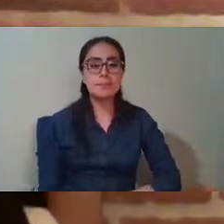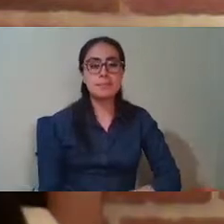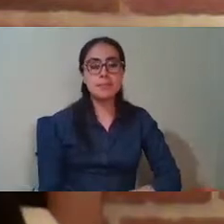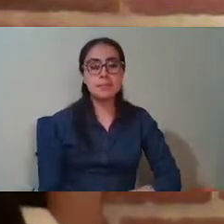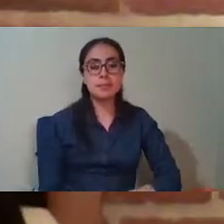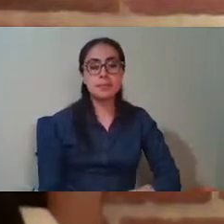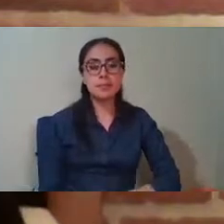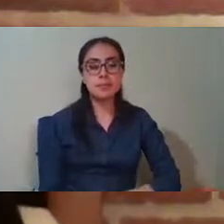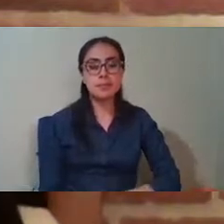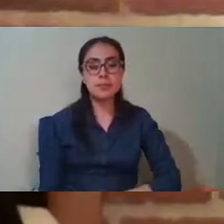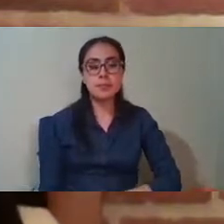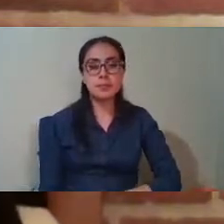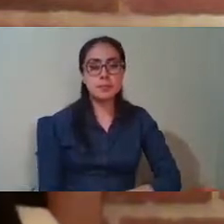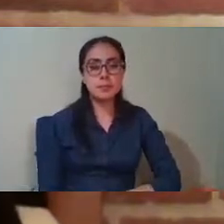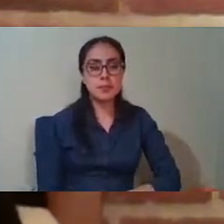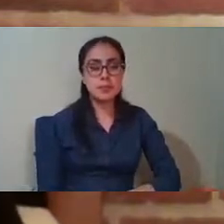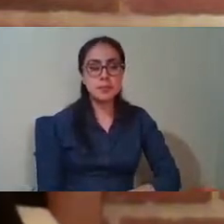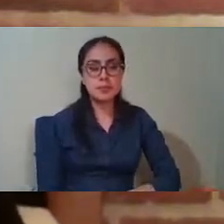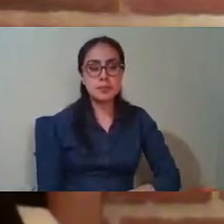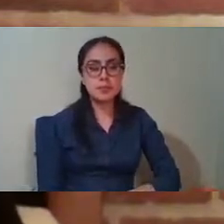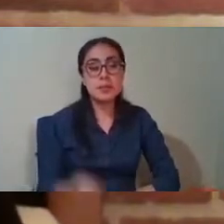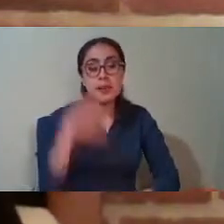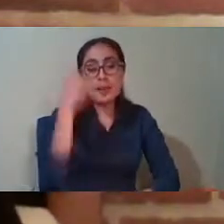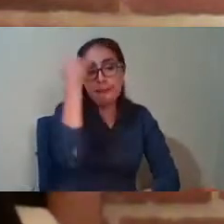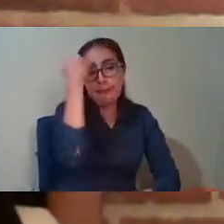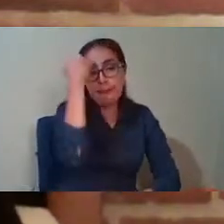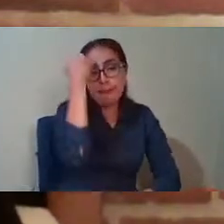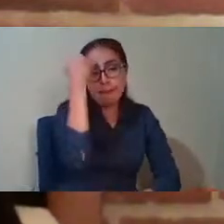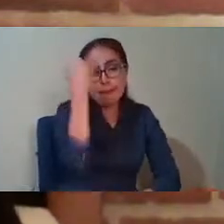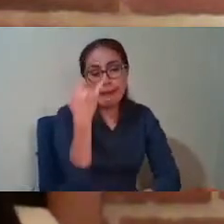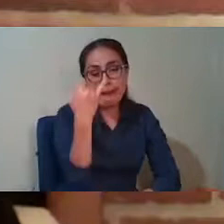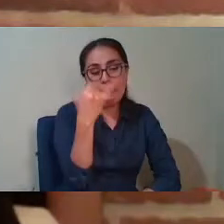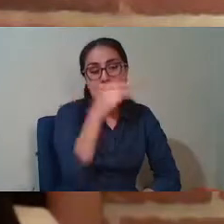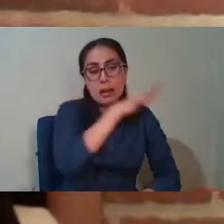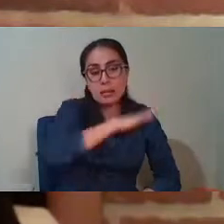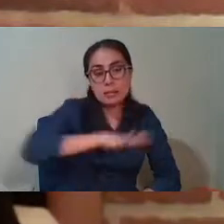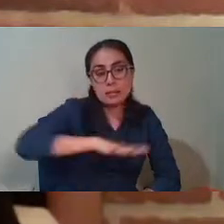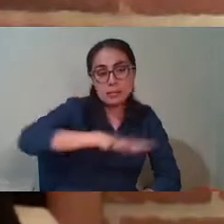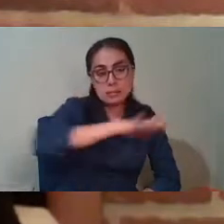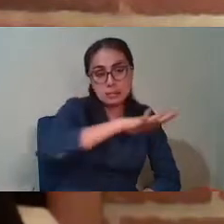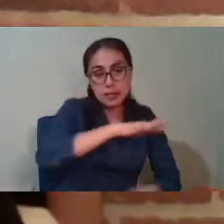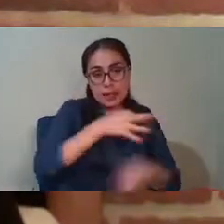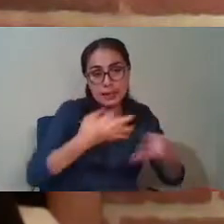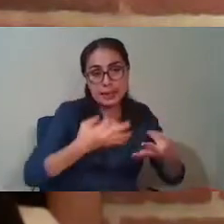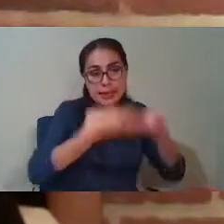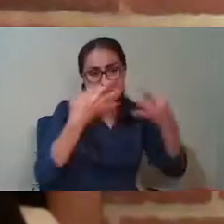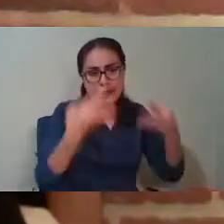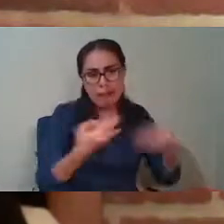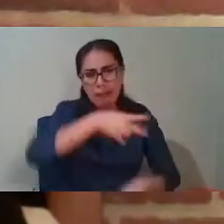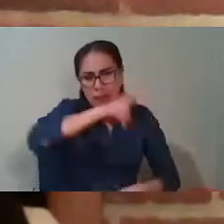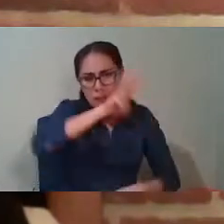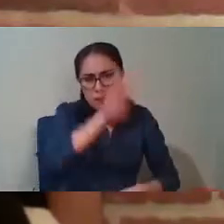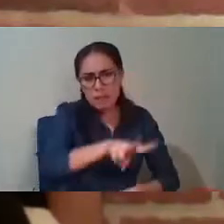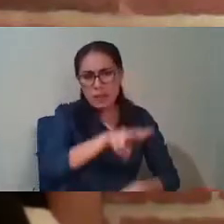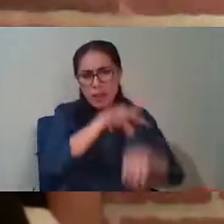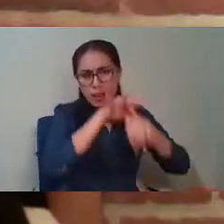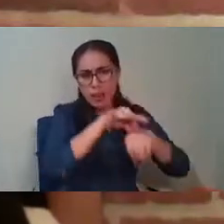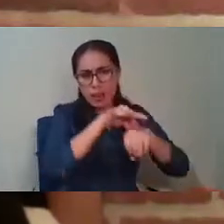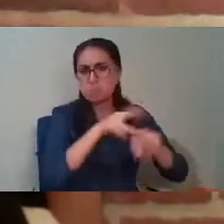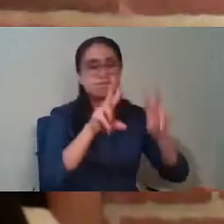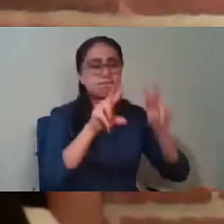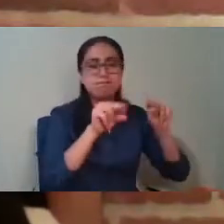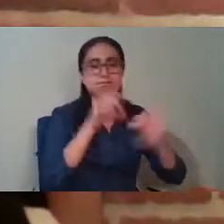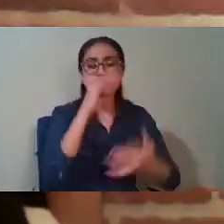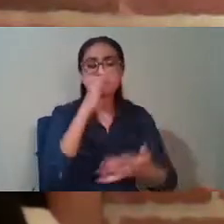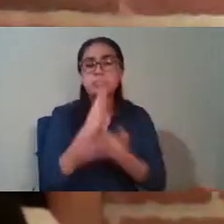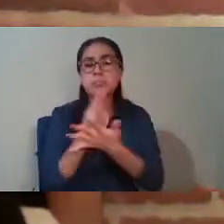La propiedad es una convención. La propiedad no es una realidad. La propiedad es algo que los